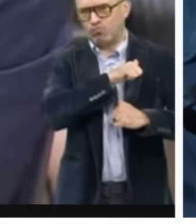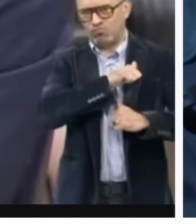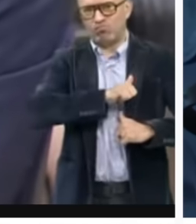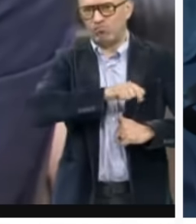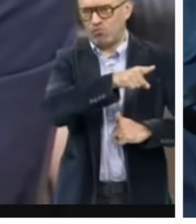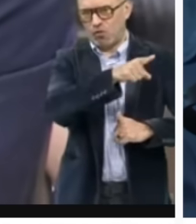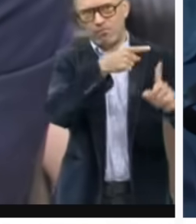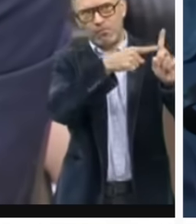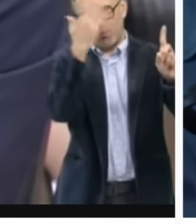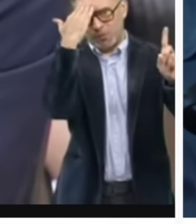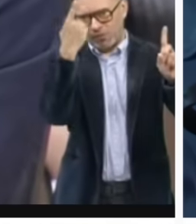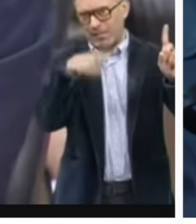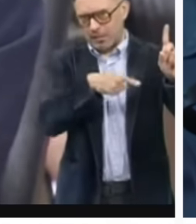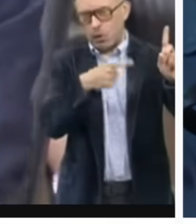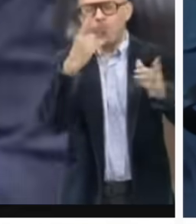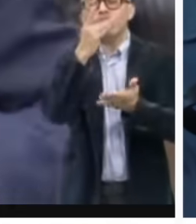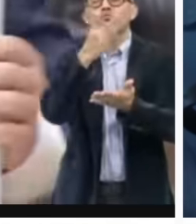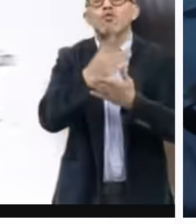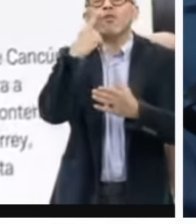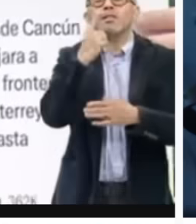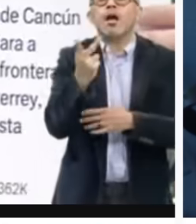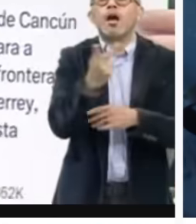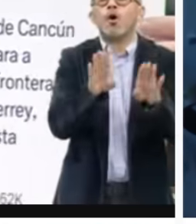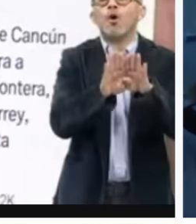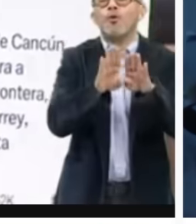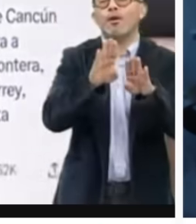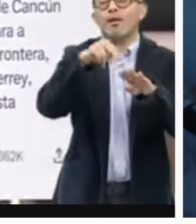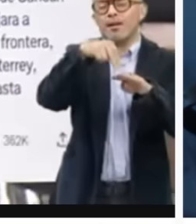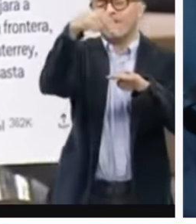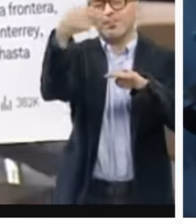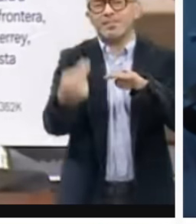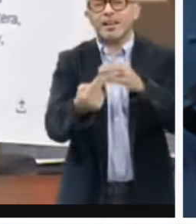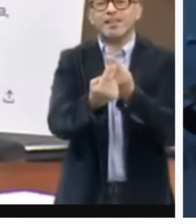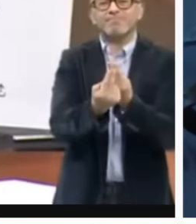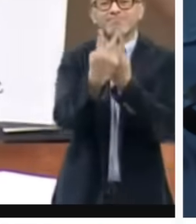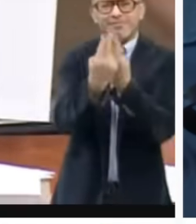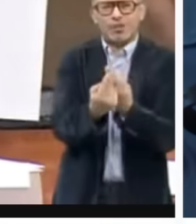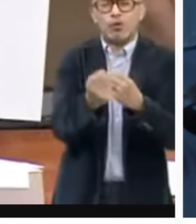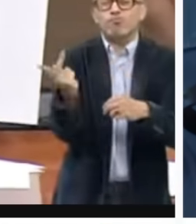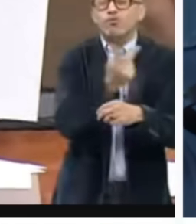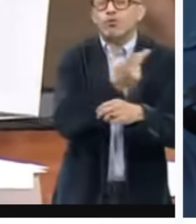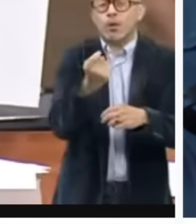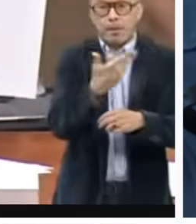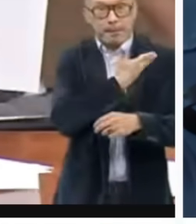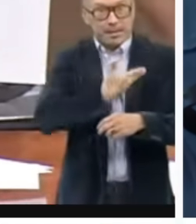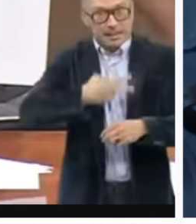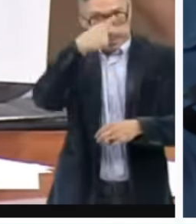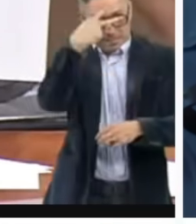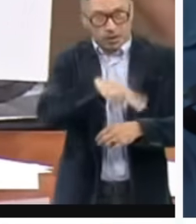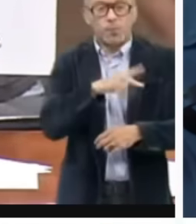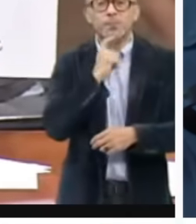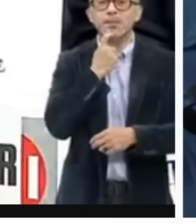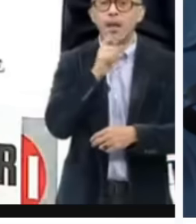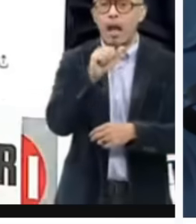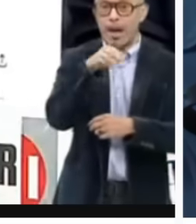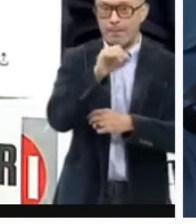algunas imágenes del nado sincronizado de Samuel con el presidente de la República, Andrés Manuel